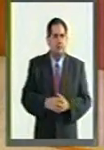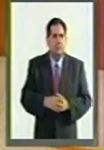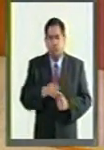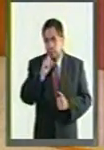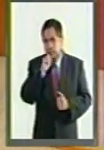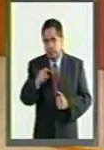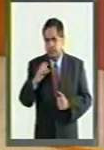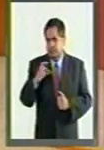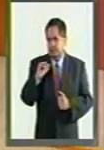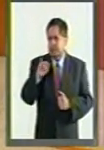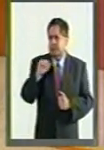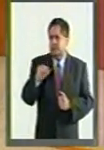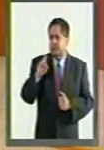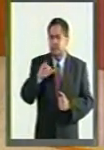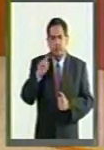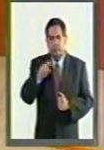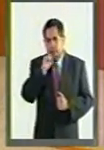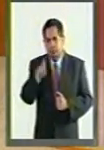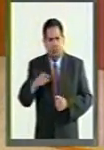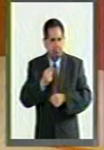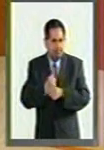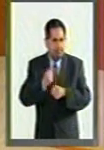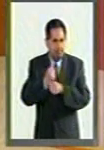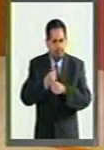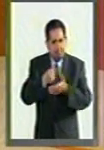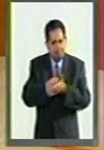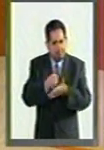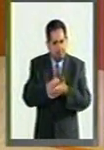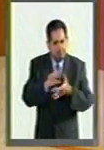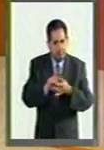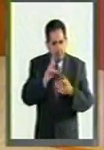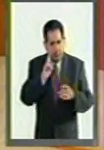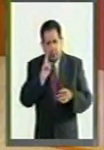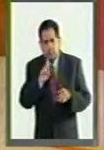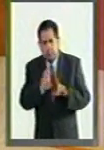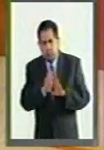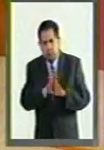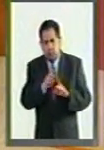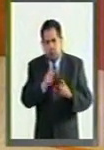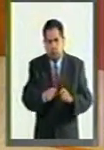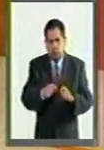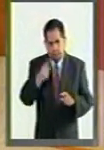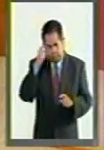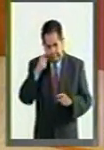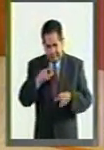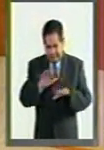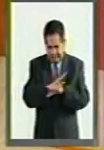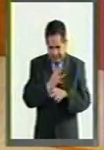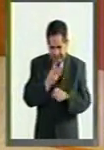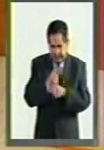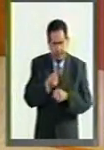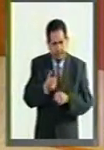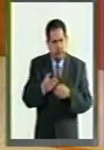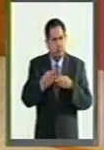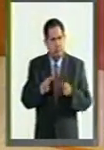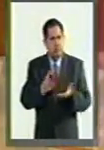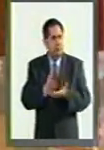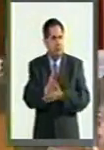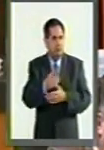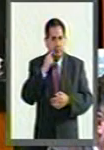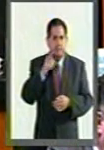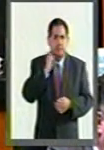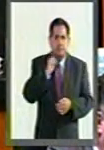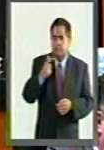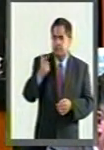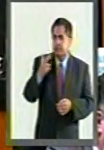cierto, a Cristina Díaz, que también estuvo siempre pegada, viendo, aunque sea es una pequeña reforma, pero abre, y a la senadora